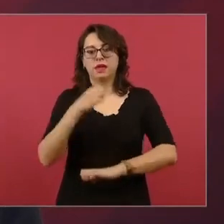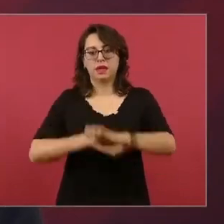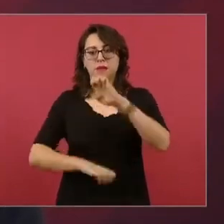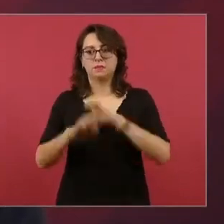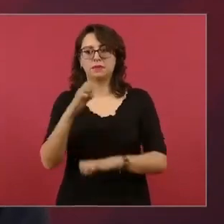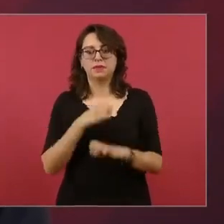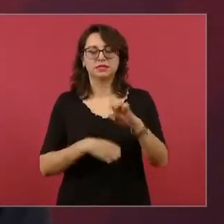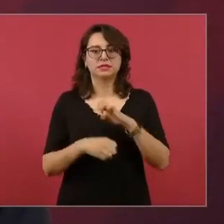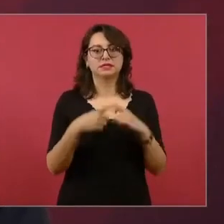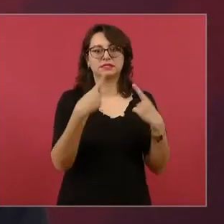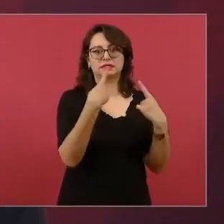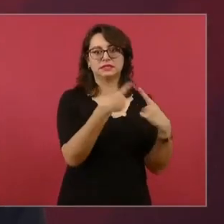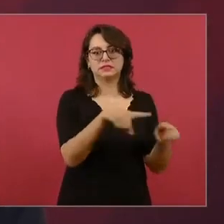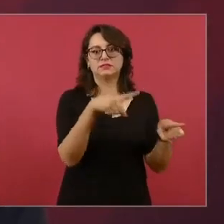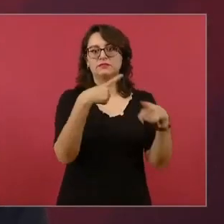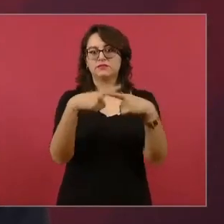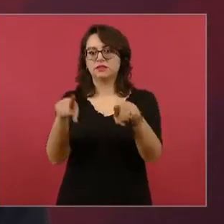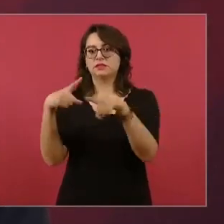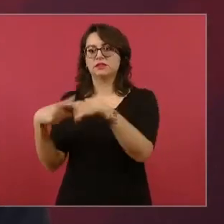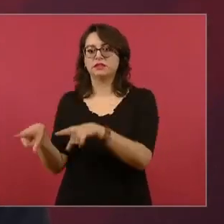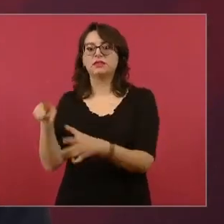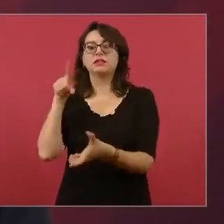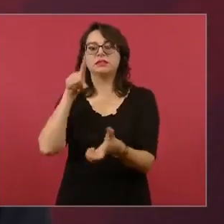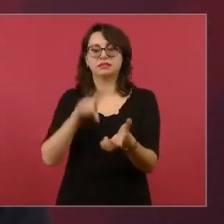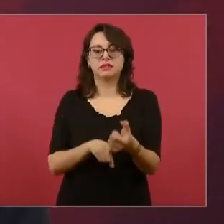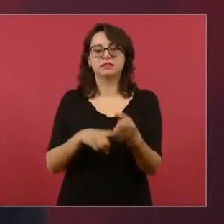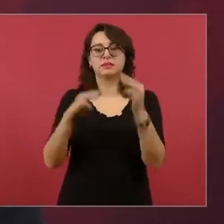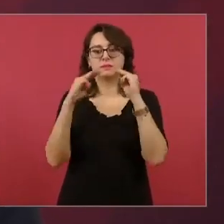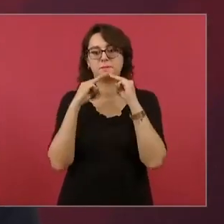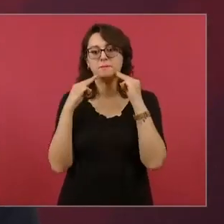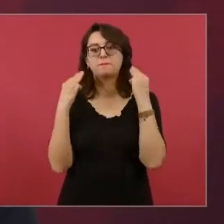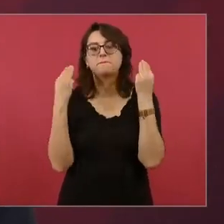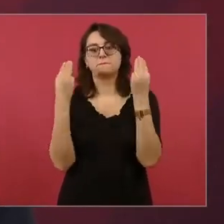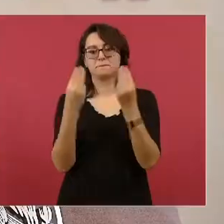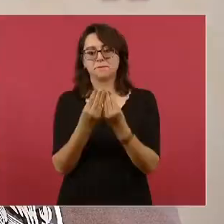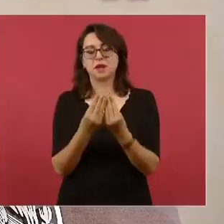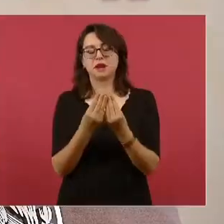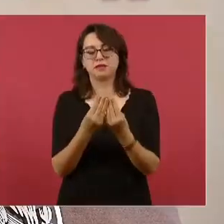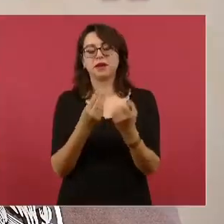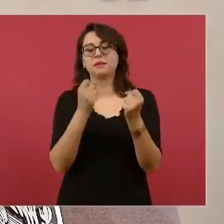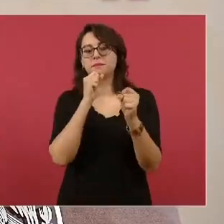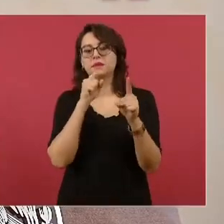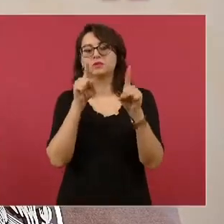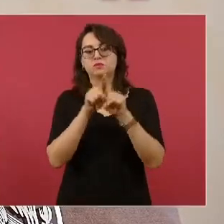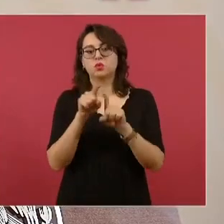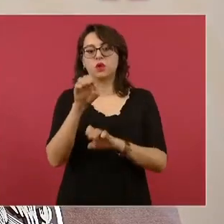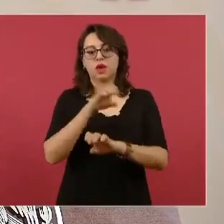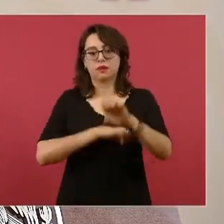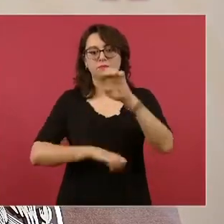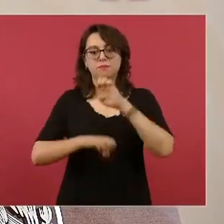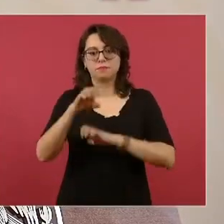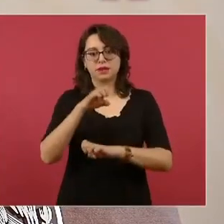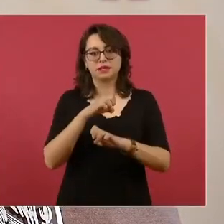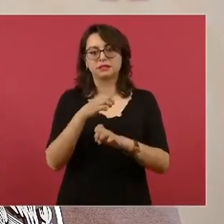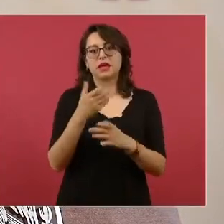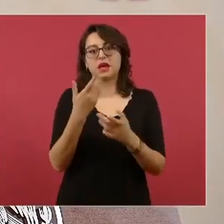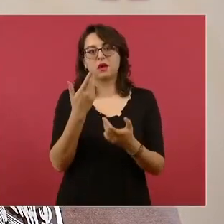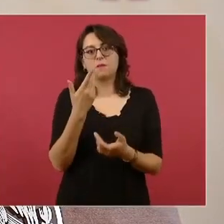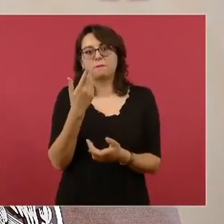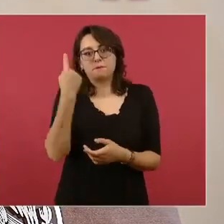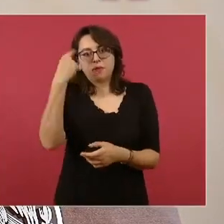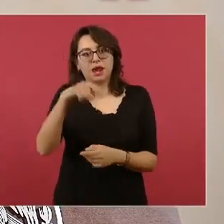Private Services, provenientes de Numbac Technologies Inc., empresa utilizada, reitero, por Genaro García